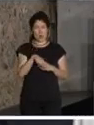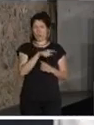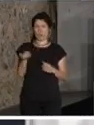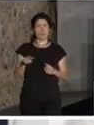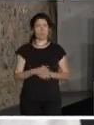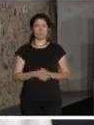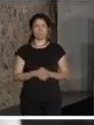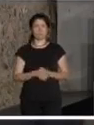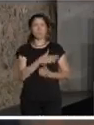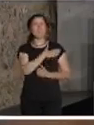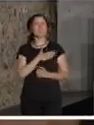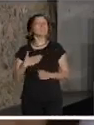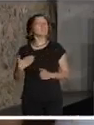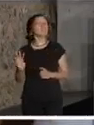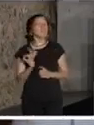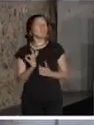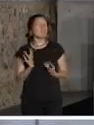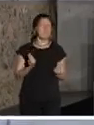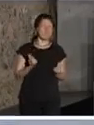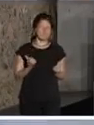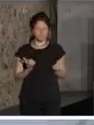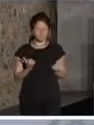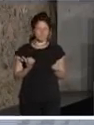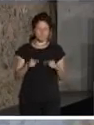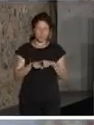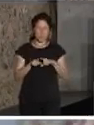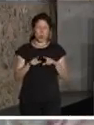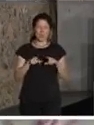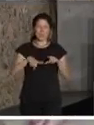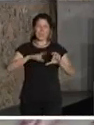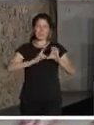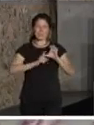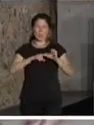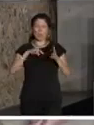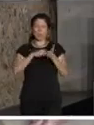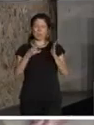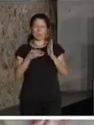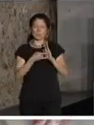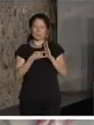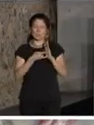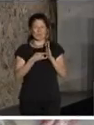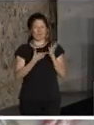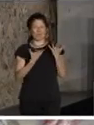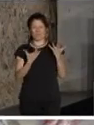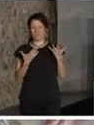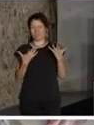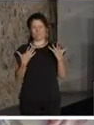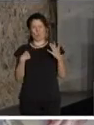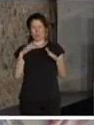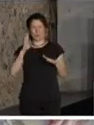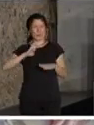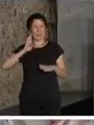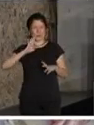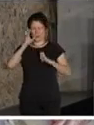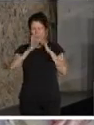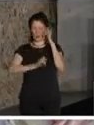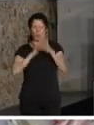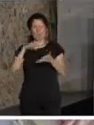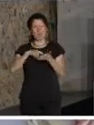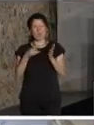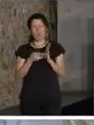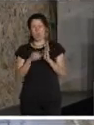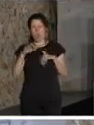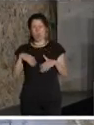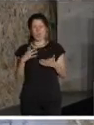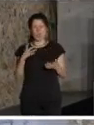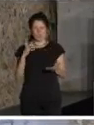que quieren poner en suelo extremeño proyectos insalubres contaminantes proyectos que